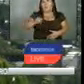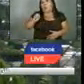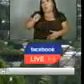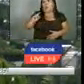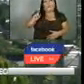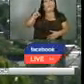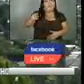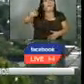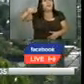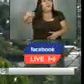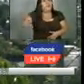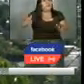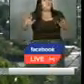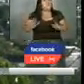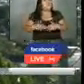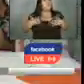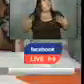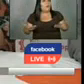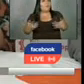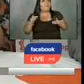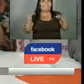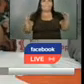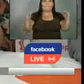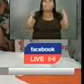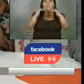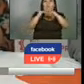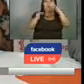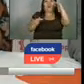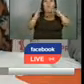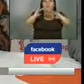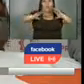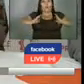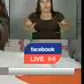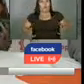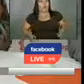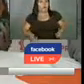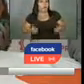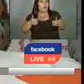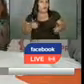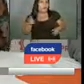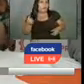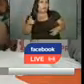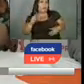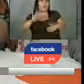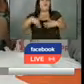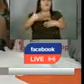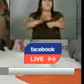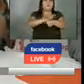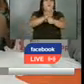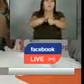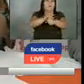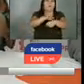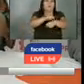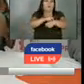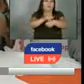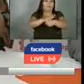siguiente año, sino cómo vamos a estabilizar las finanzas públicas que luego de la pandemia y de